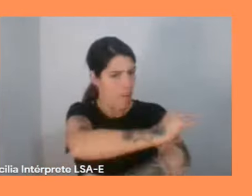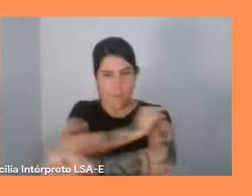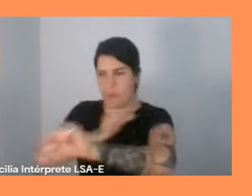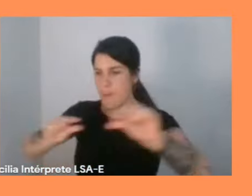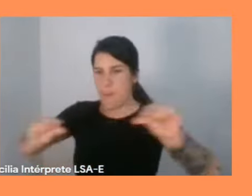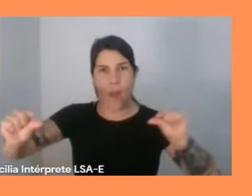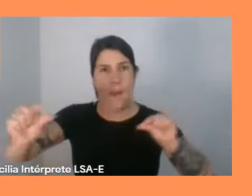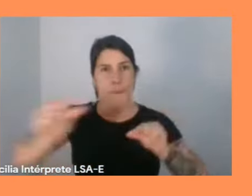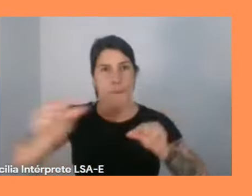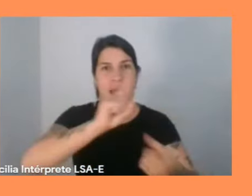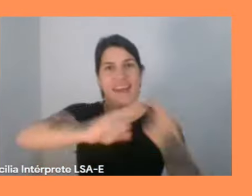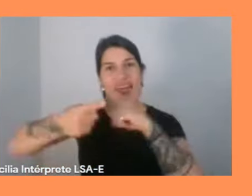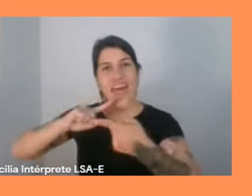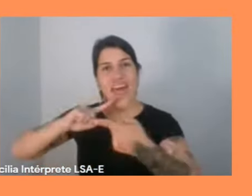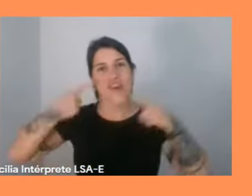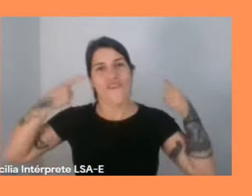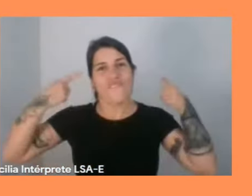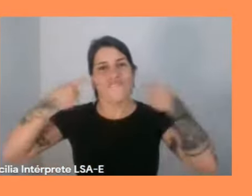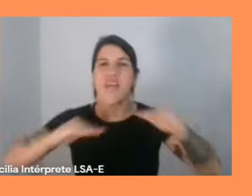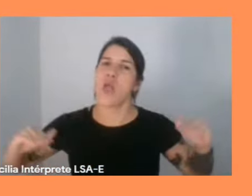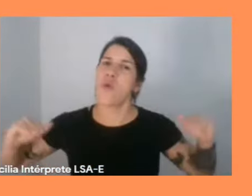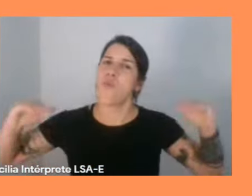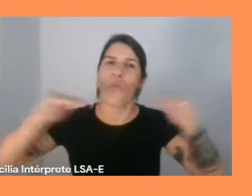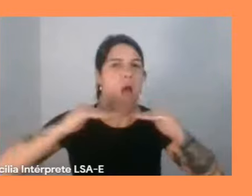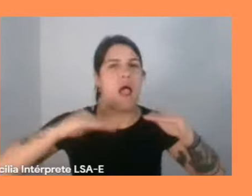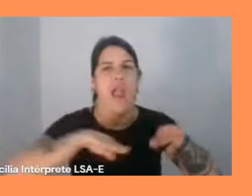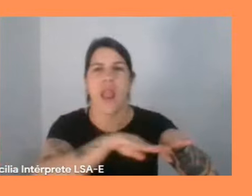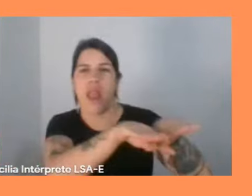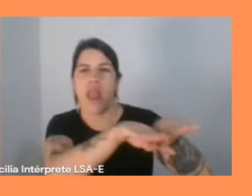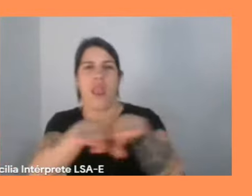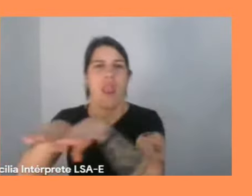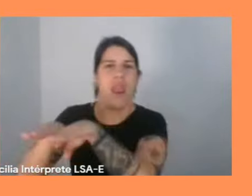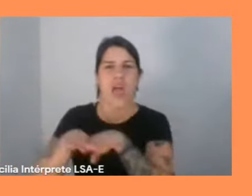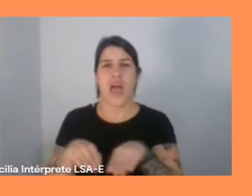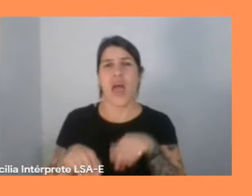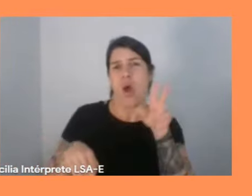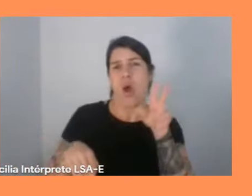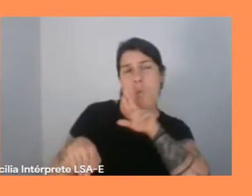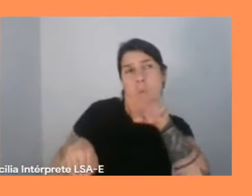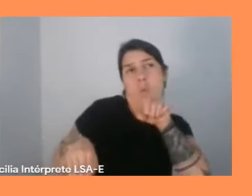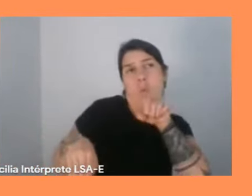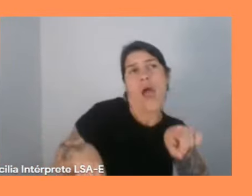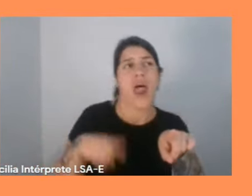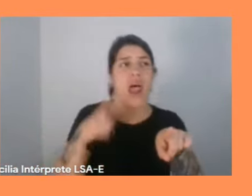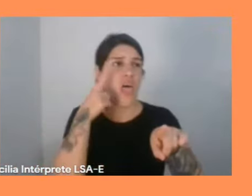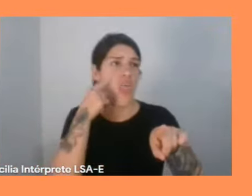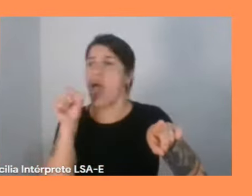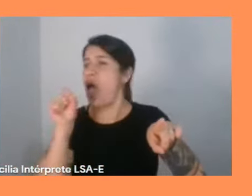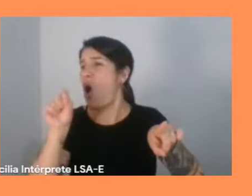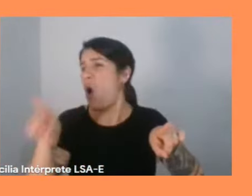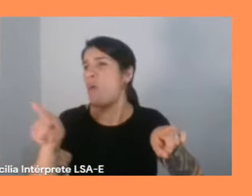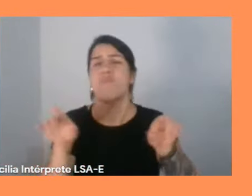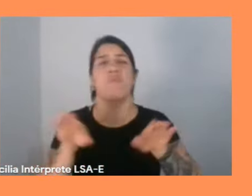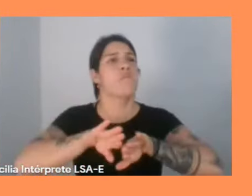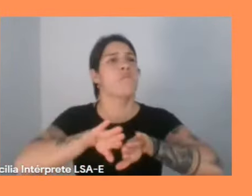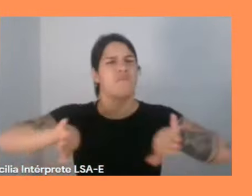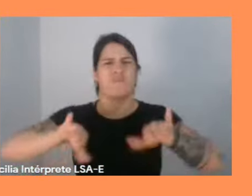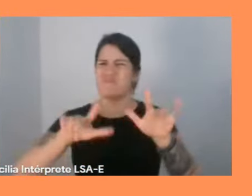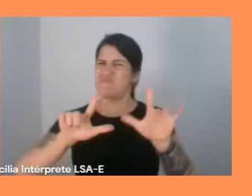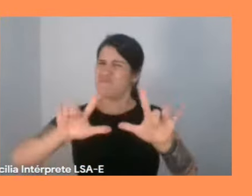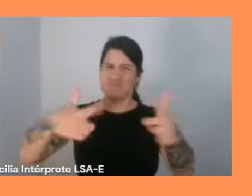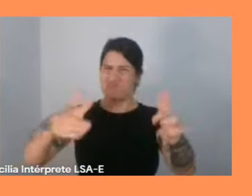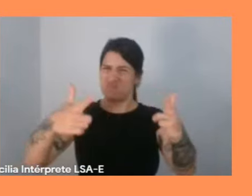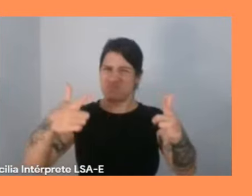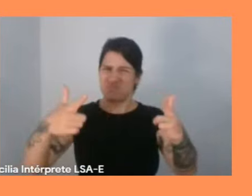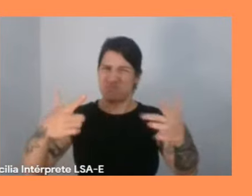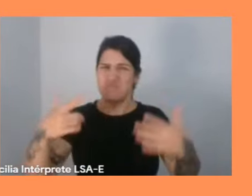de géneros. Dejar de naturalizar que el cuidado en todas sus formas, sean tareas de crianza,